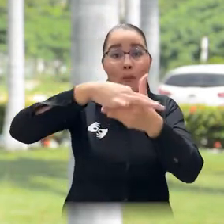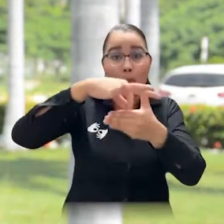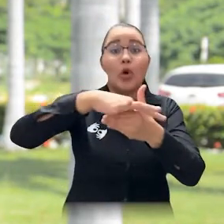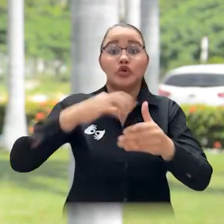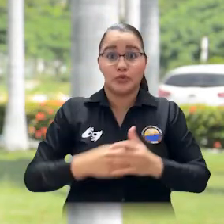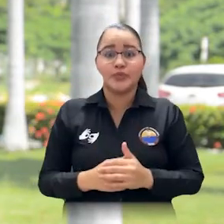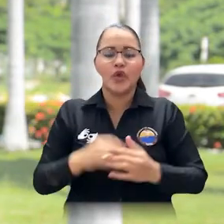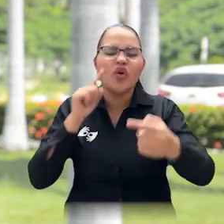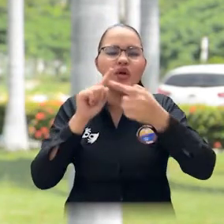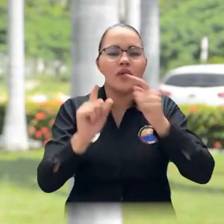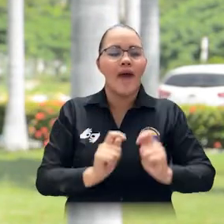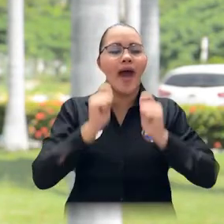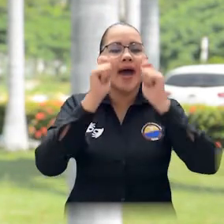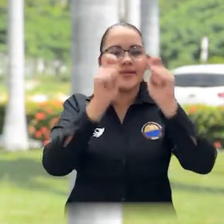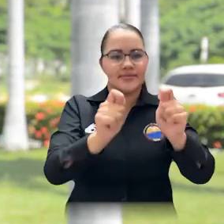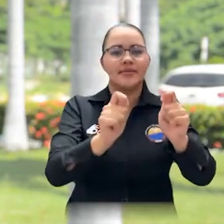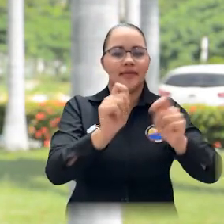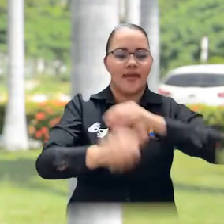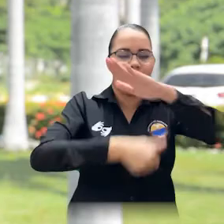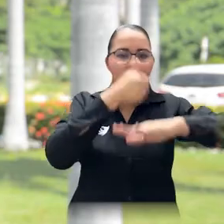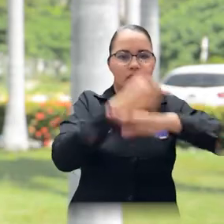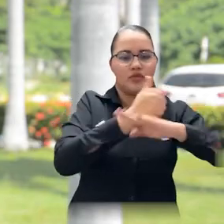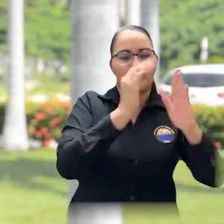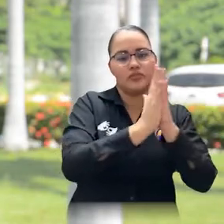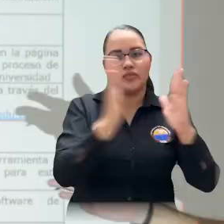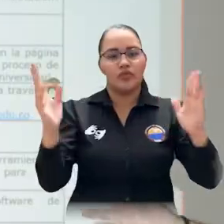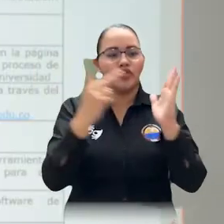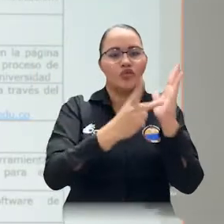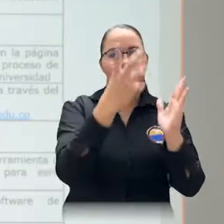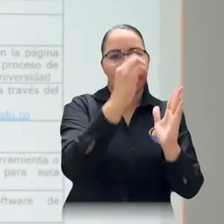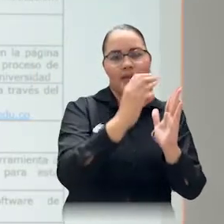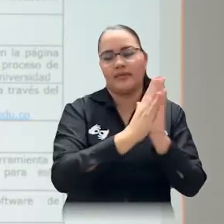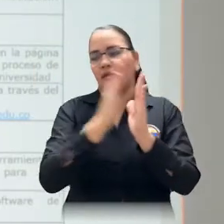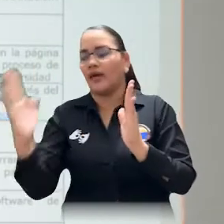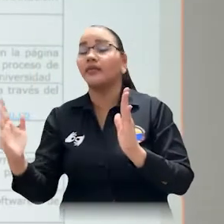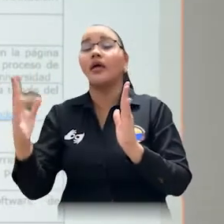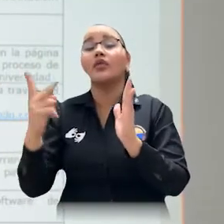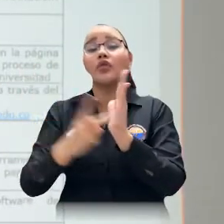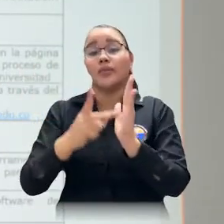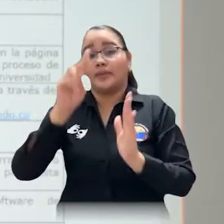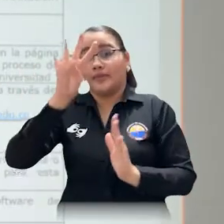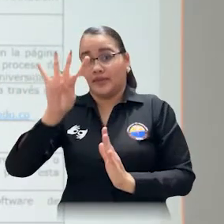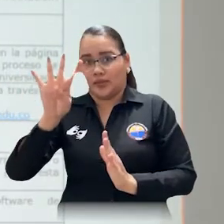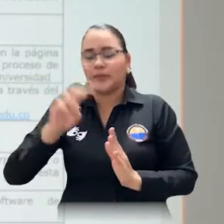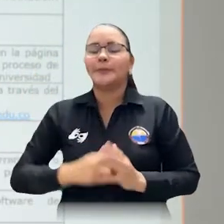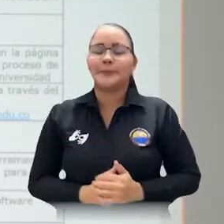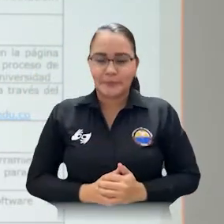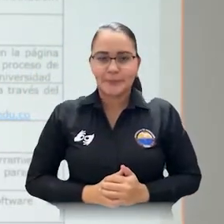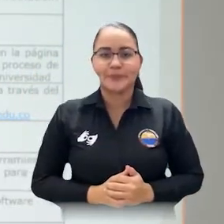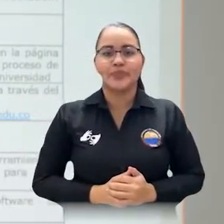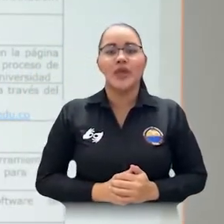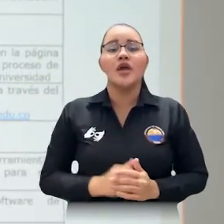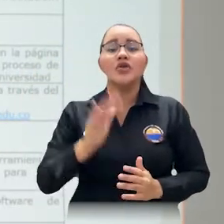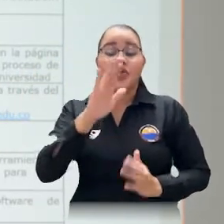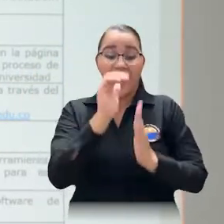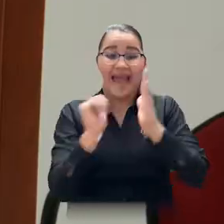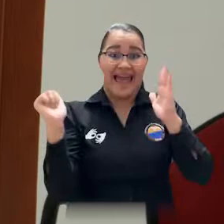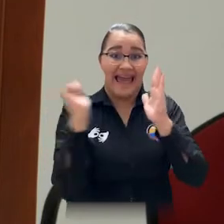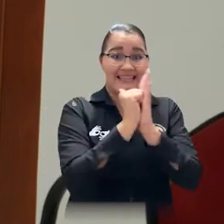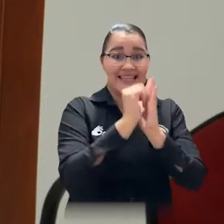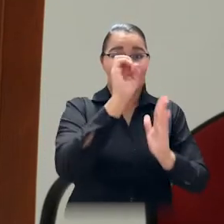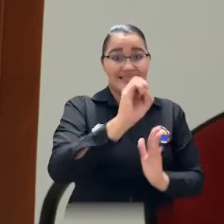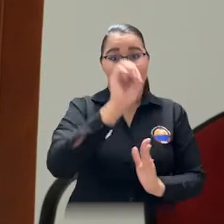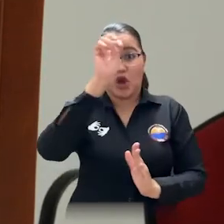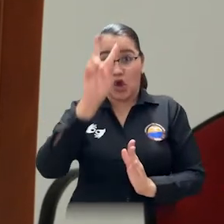rector periodo institucional 2020-2024. A través del Acta Nº 2 del 21 de septiembre de 2020,